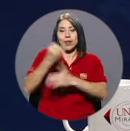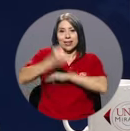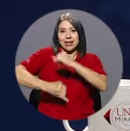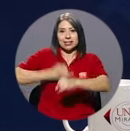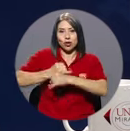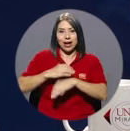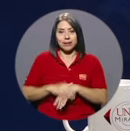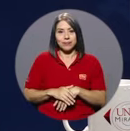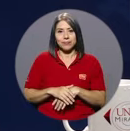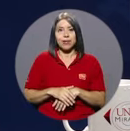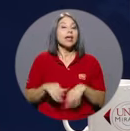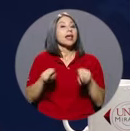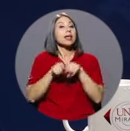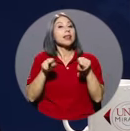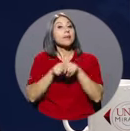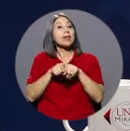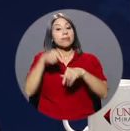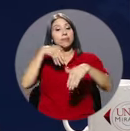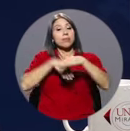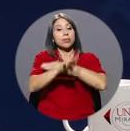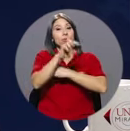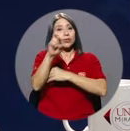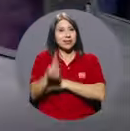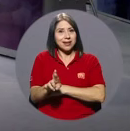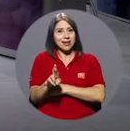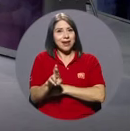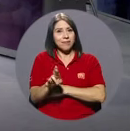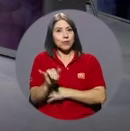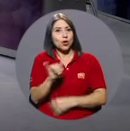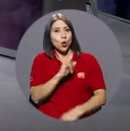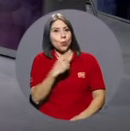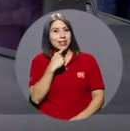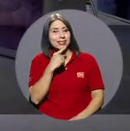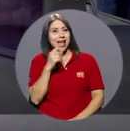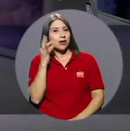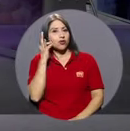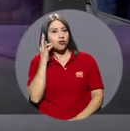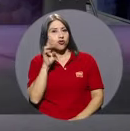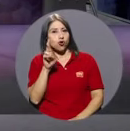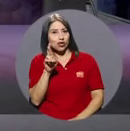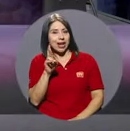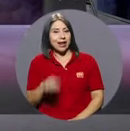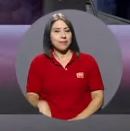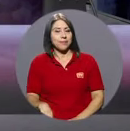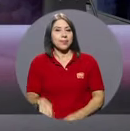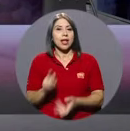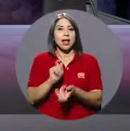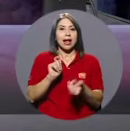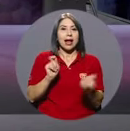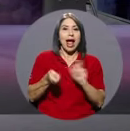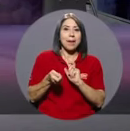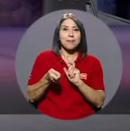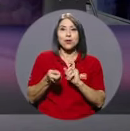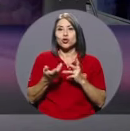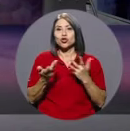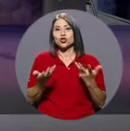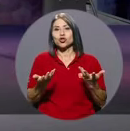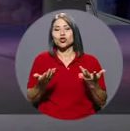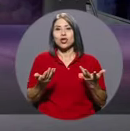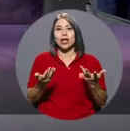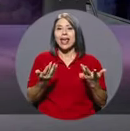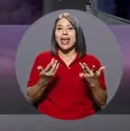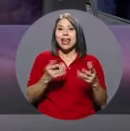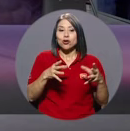nivel interno, y señalar también lo que muy bien señalaba Roxana, los cambios de velocidades que tenemos en los